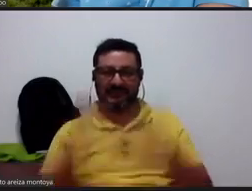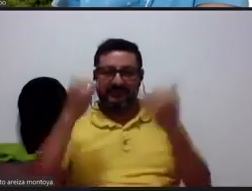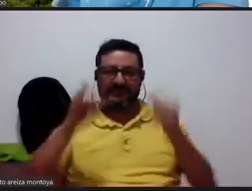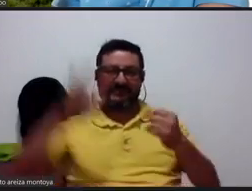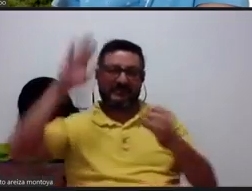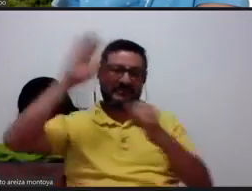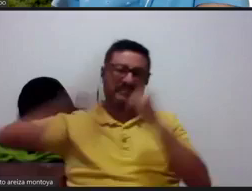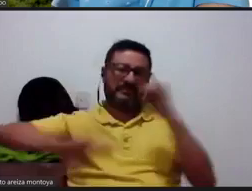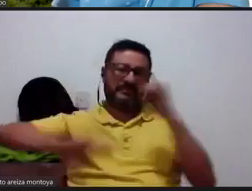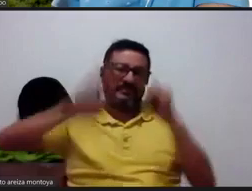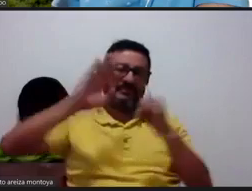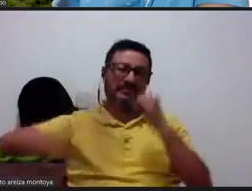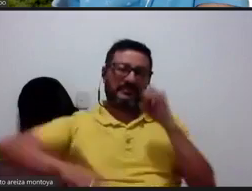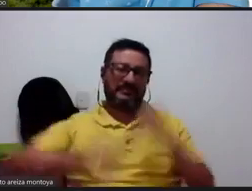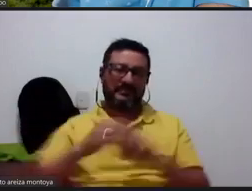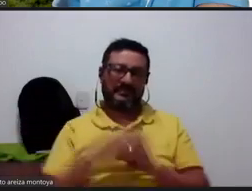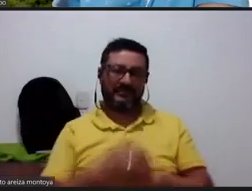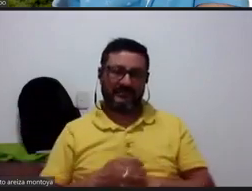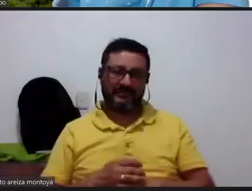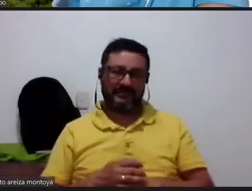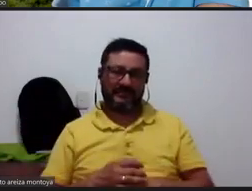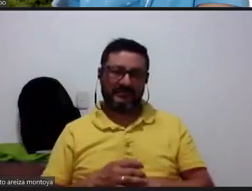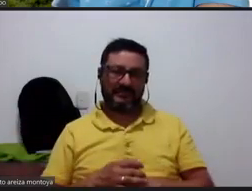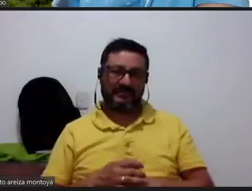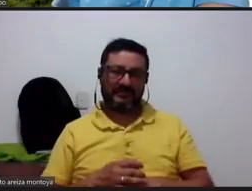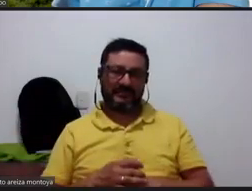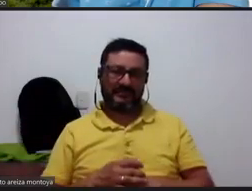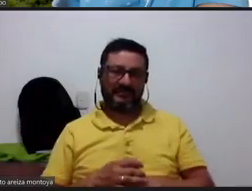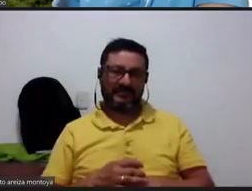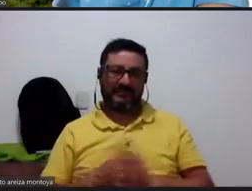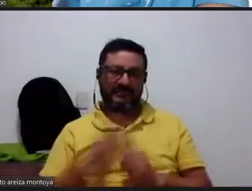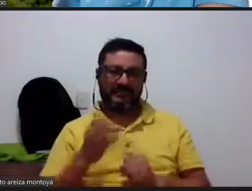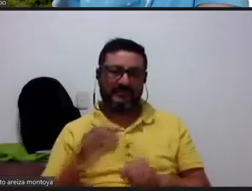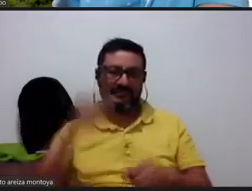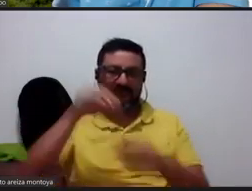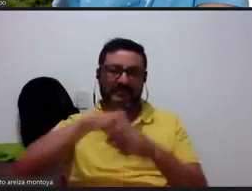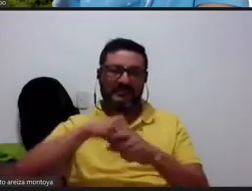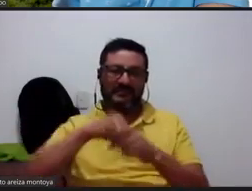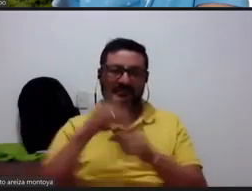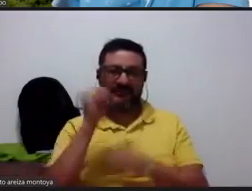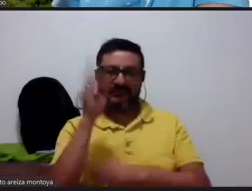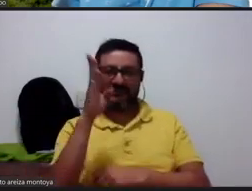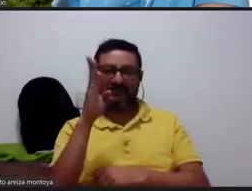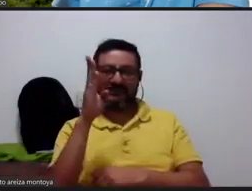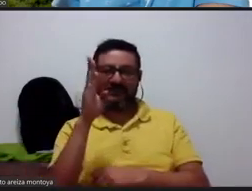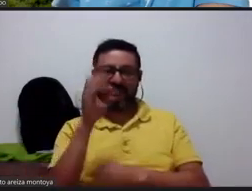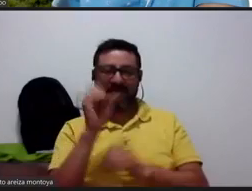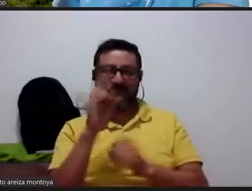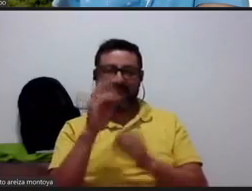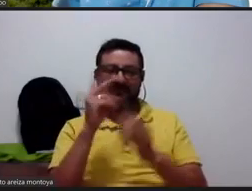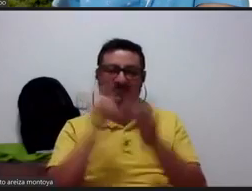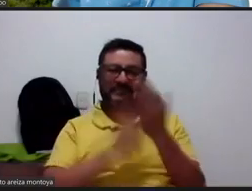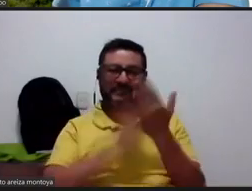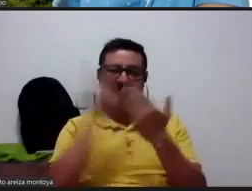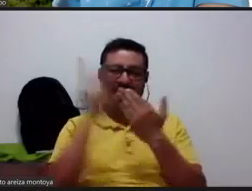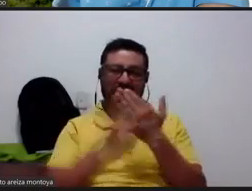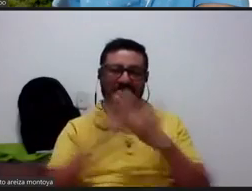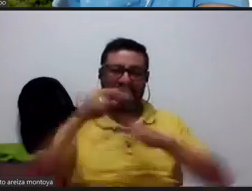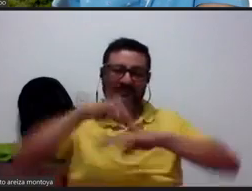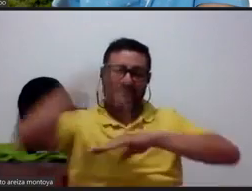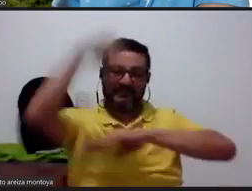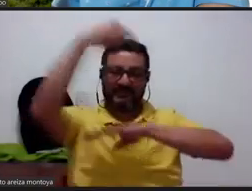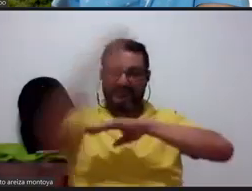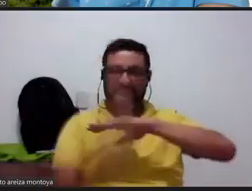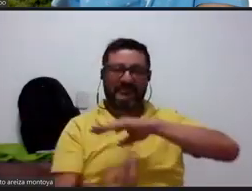deportiva, sabiendo que todavía me quedan varios años, quiero irme involucrando mucho en proyectos, empezando, pues, en el club de clavos Alcatraz,